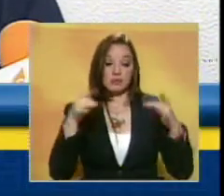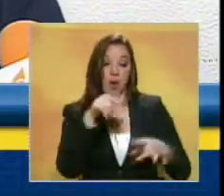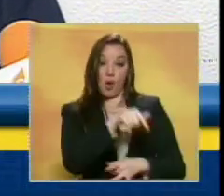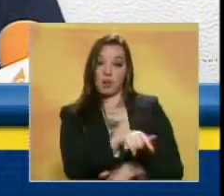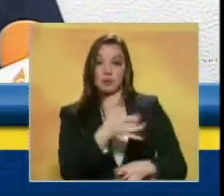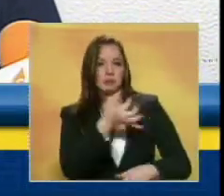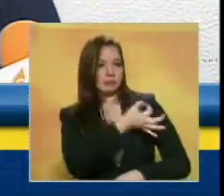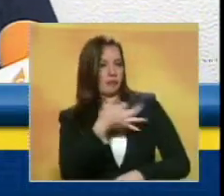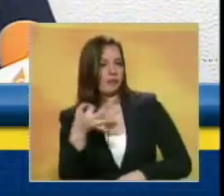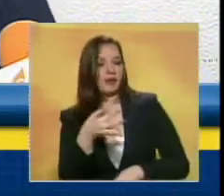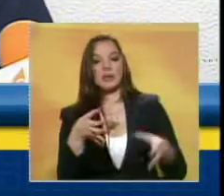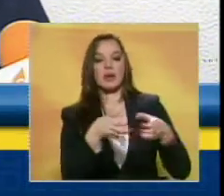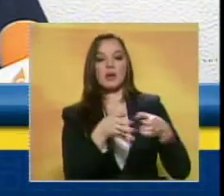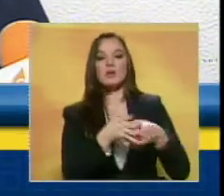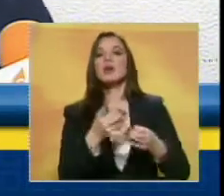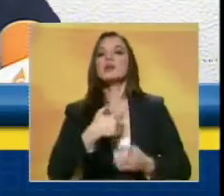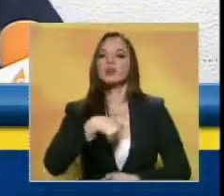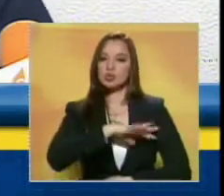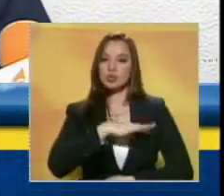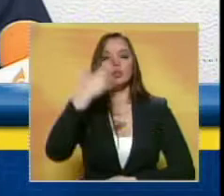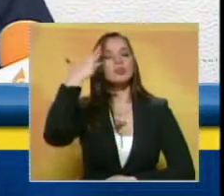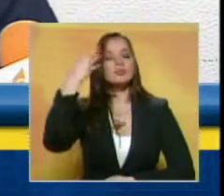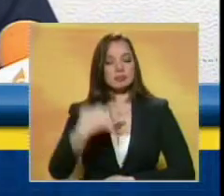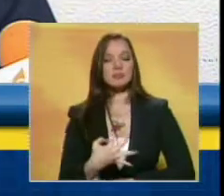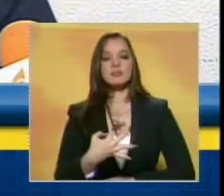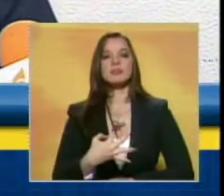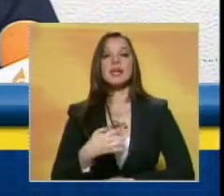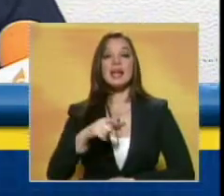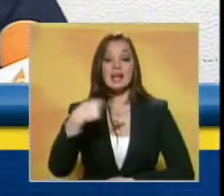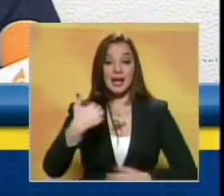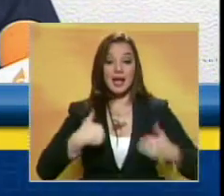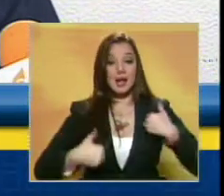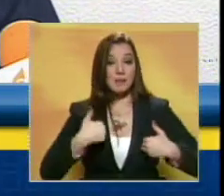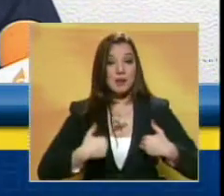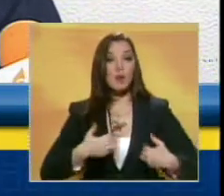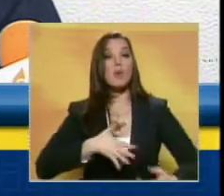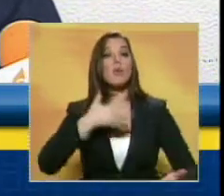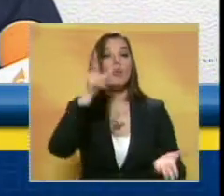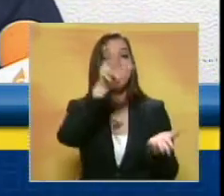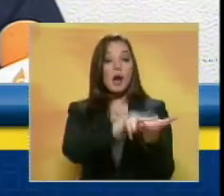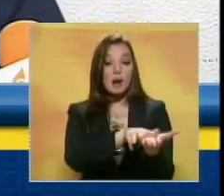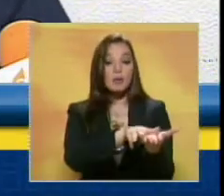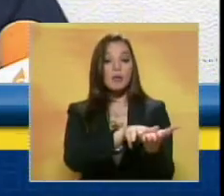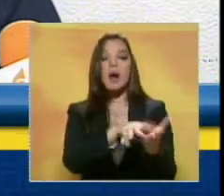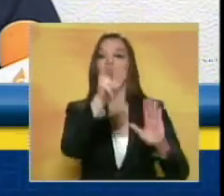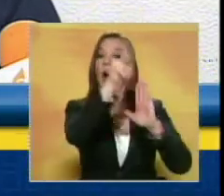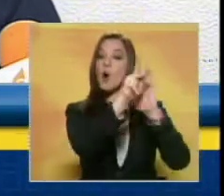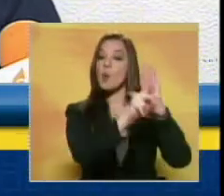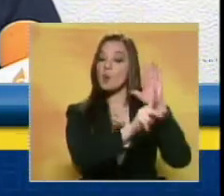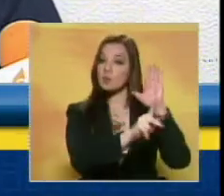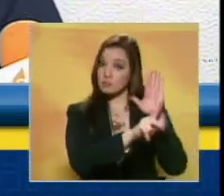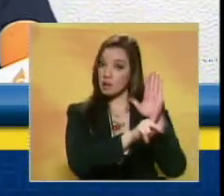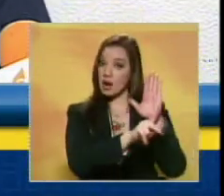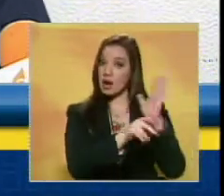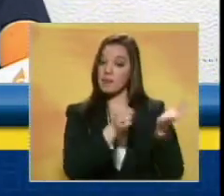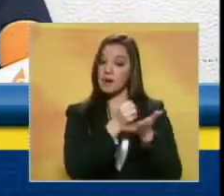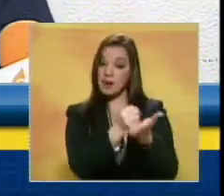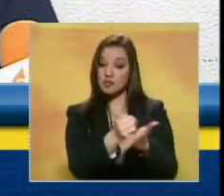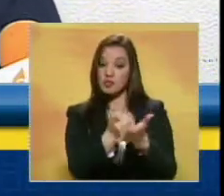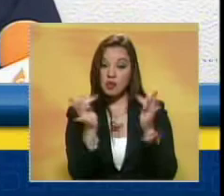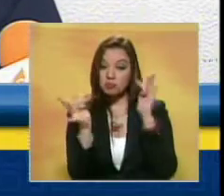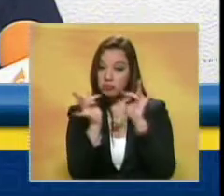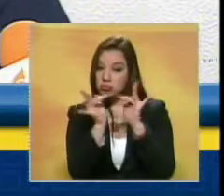hoy, estamos convencidos de que el miércoles podemos aprobar todo un plan estratégico y